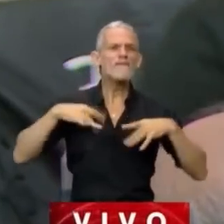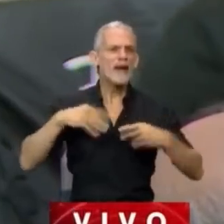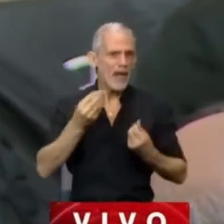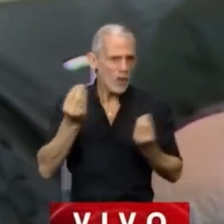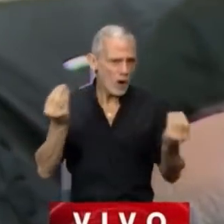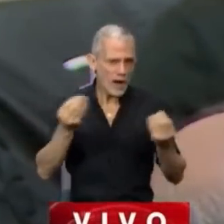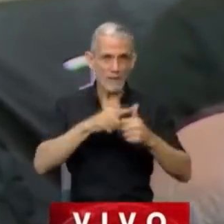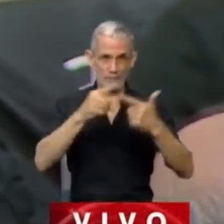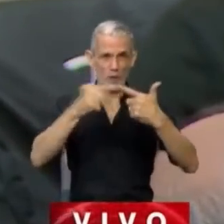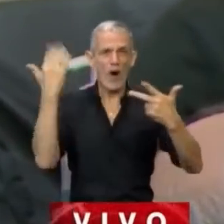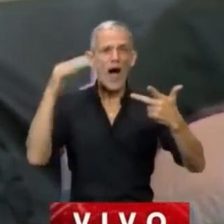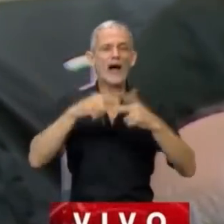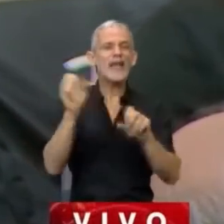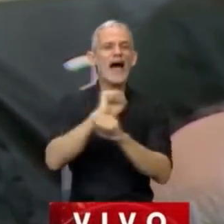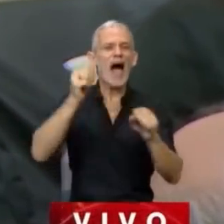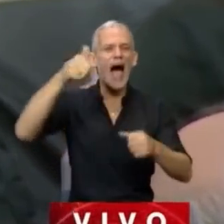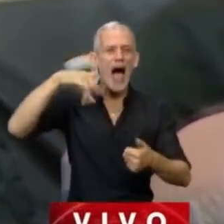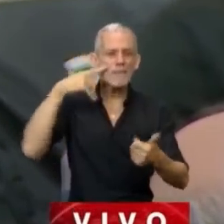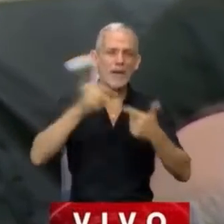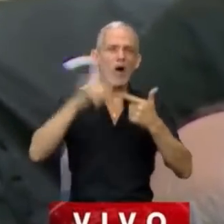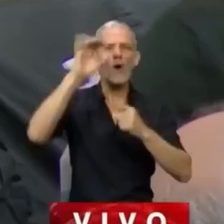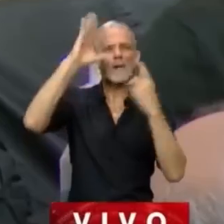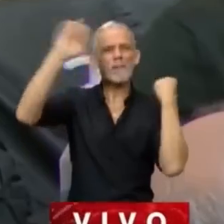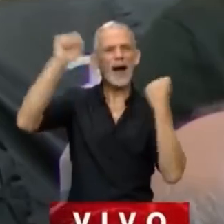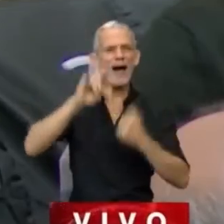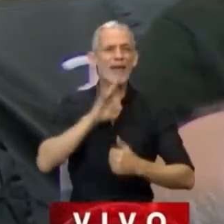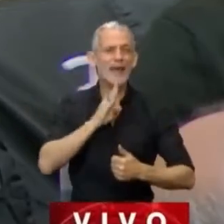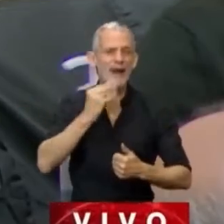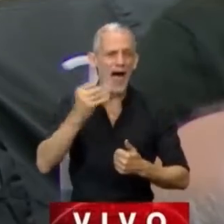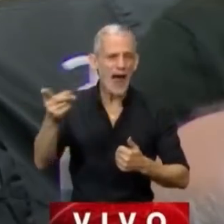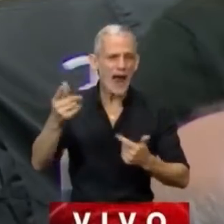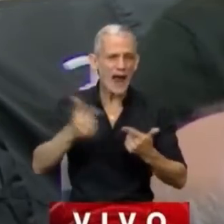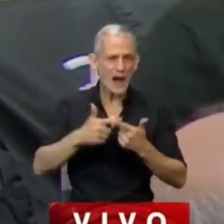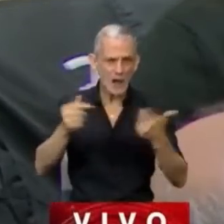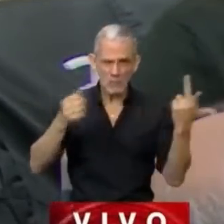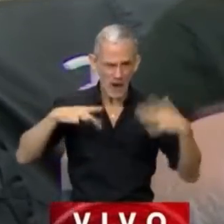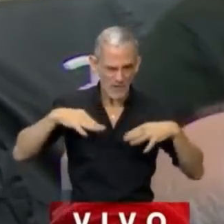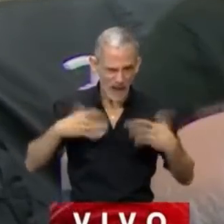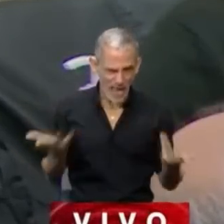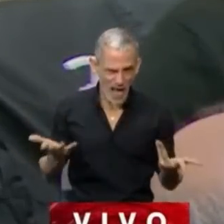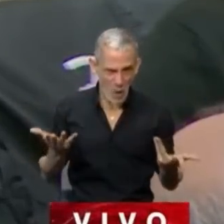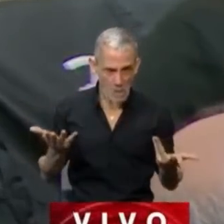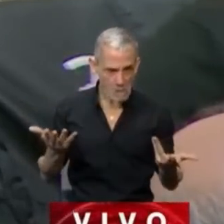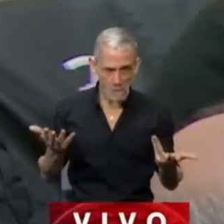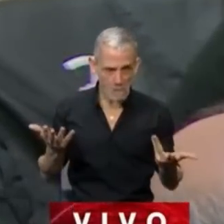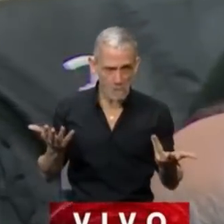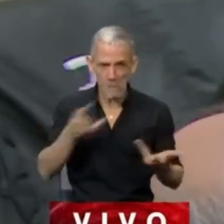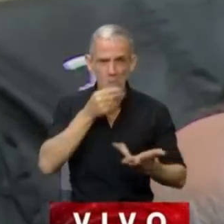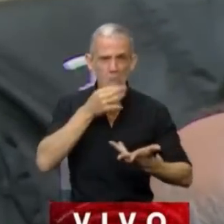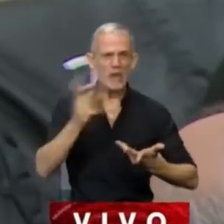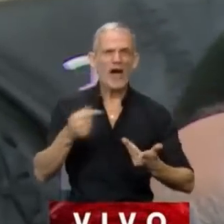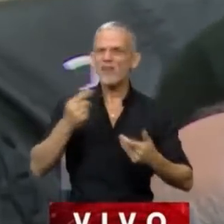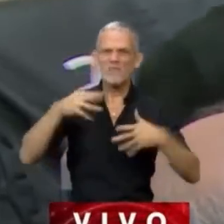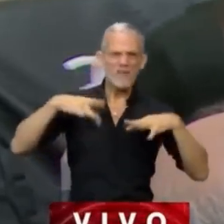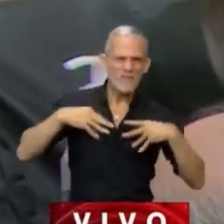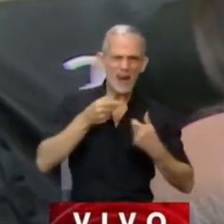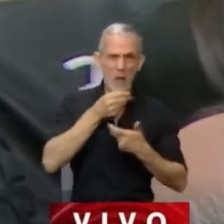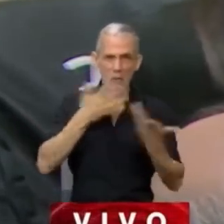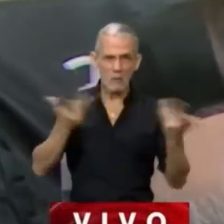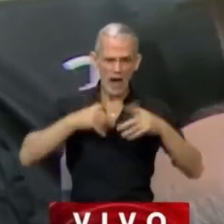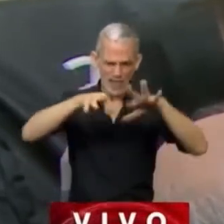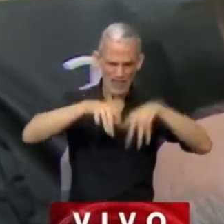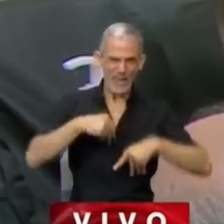digamos, cuando fue el atentado de la AMIA o de la Embajada de Israel? Digo, ¿qué declaraciones hicieron? ¿Qué feriado se